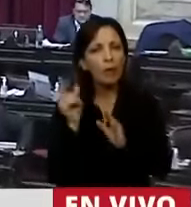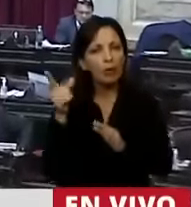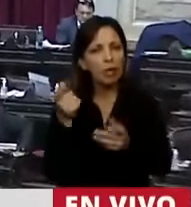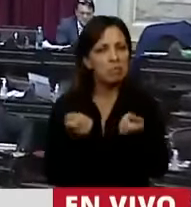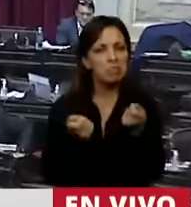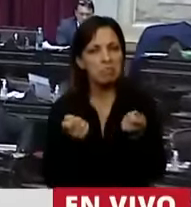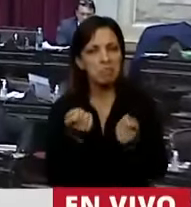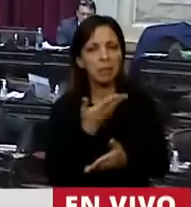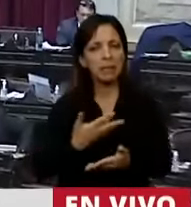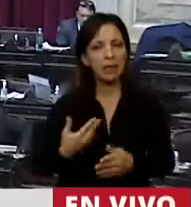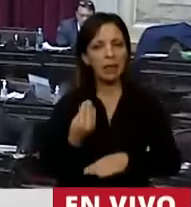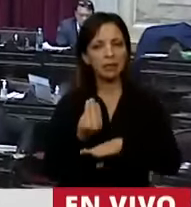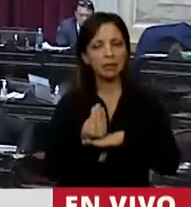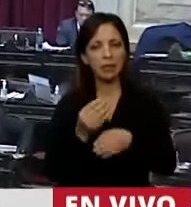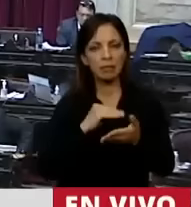la Cámara.